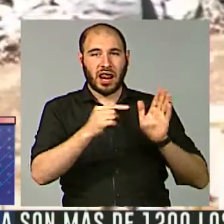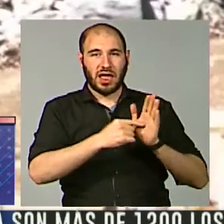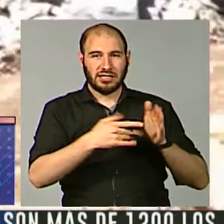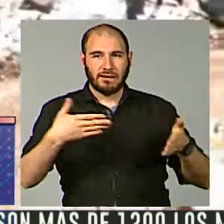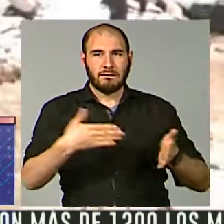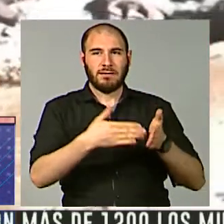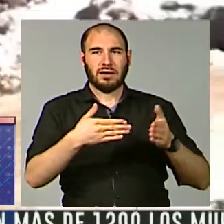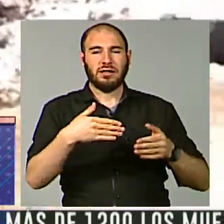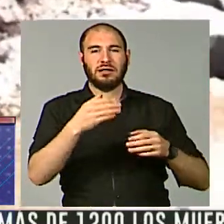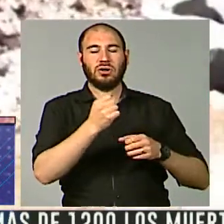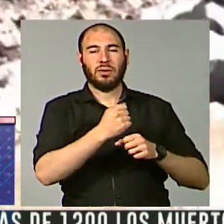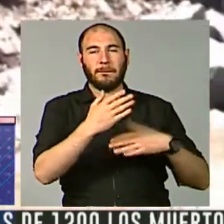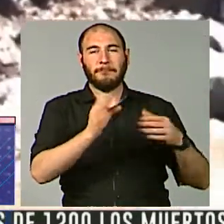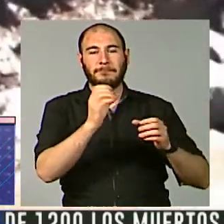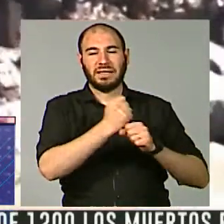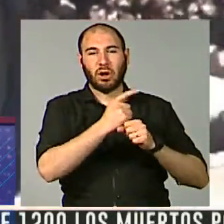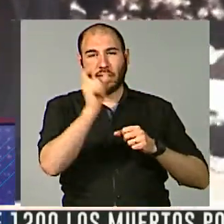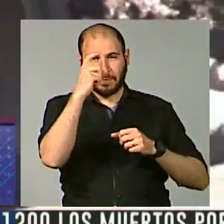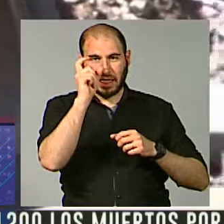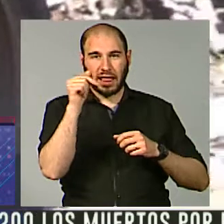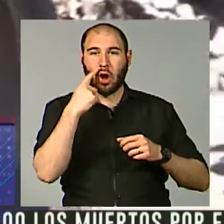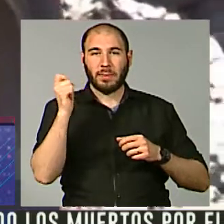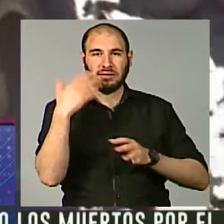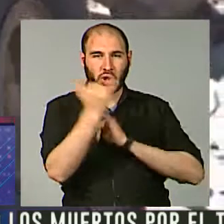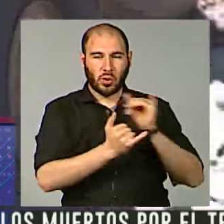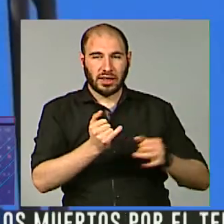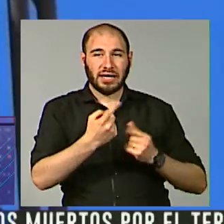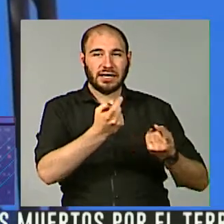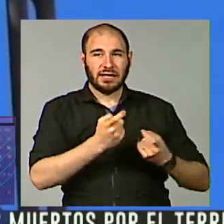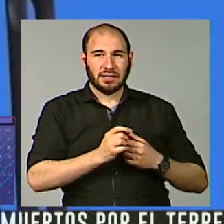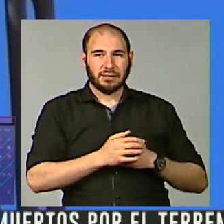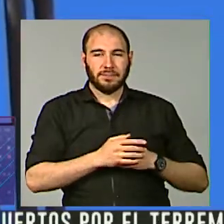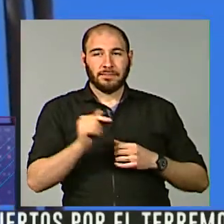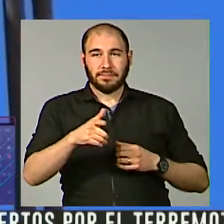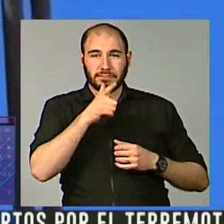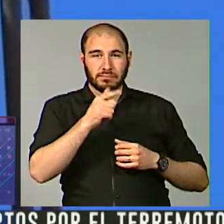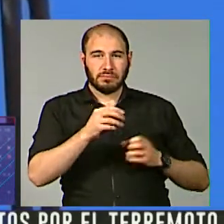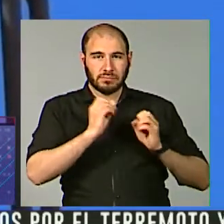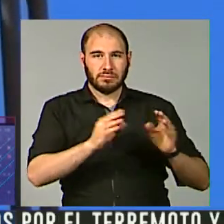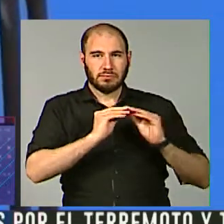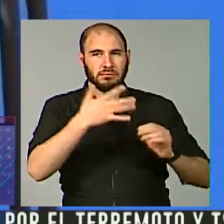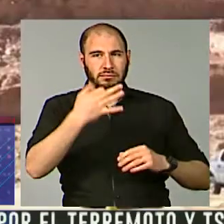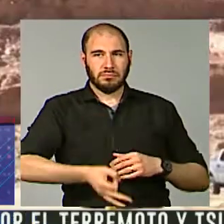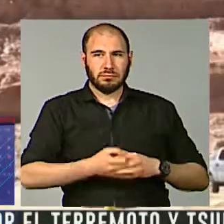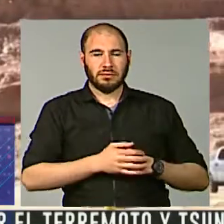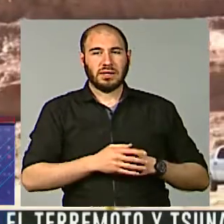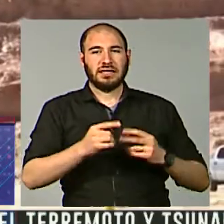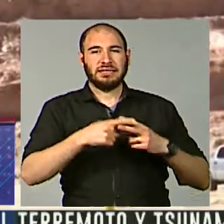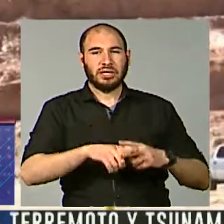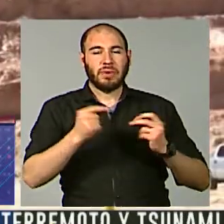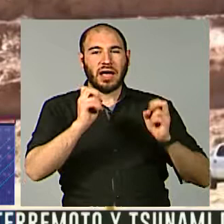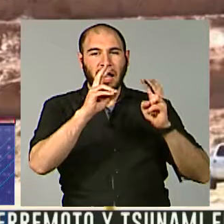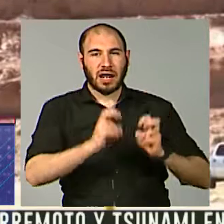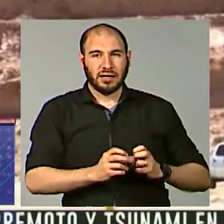un cepo para la actividad minera. El mismo Ferrer se encargó de remarcar que es necesario, y él considera, iniciar un debate serio y técnico para